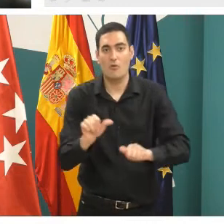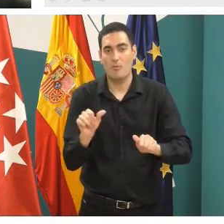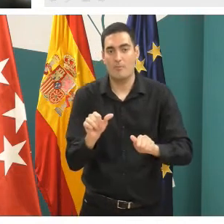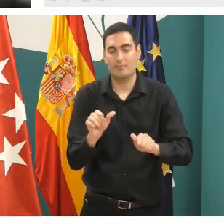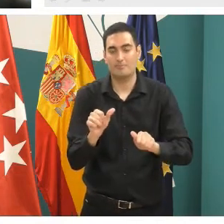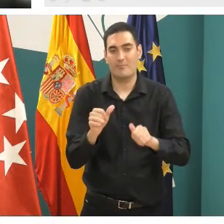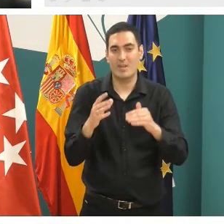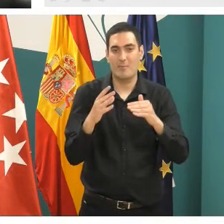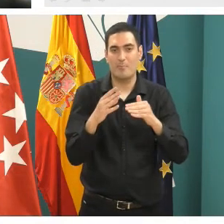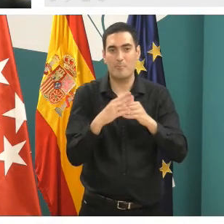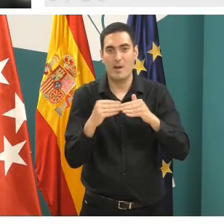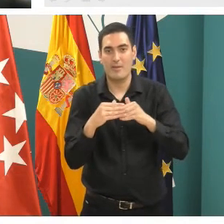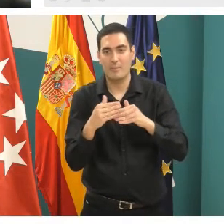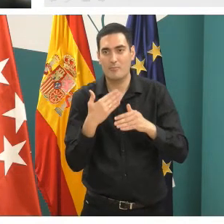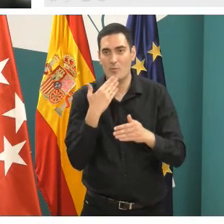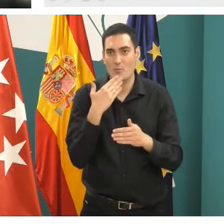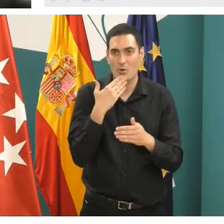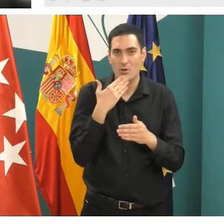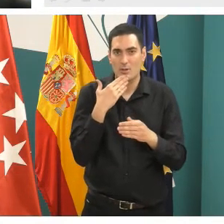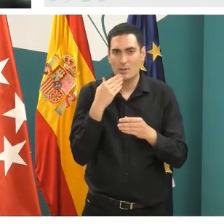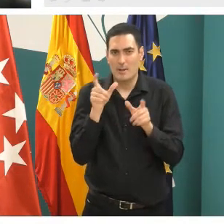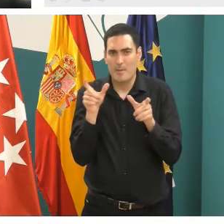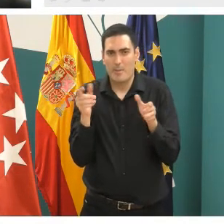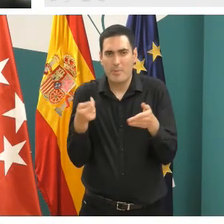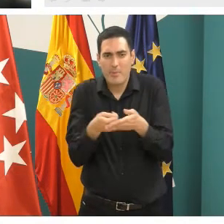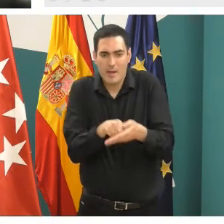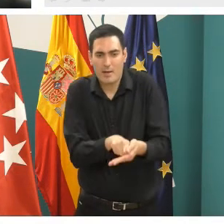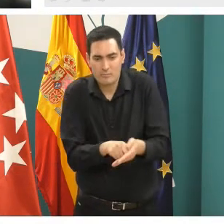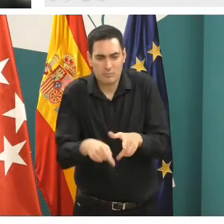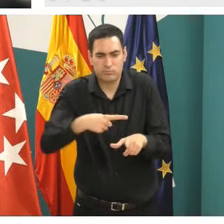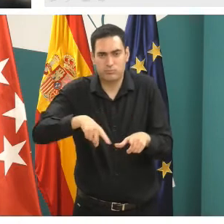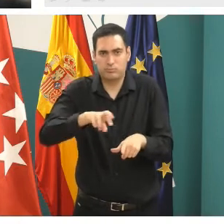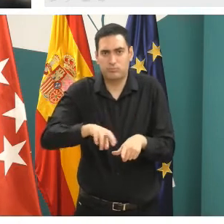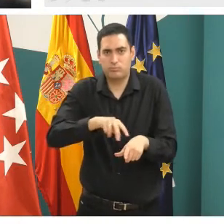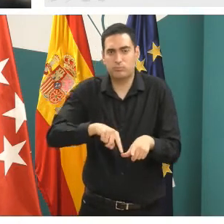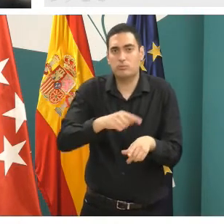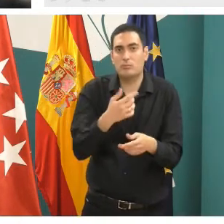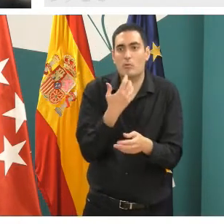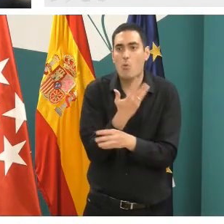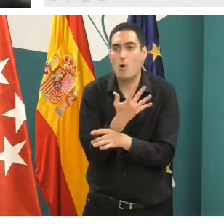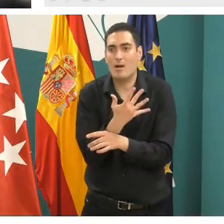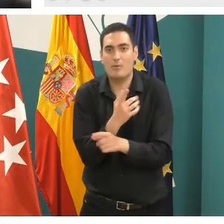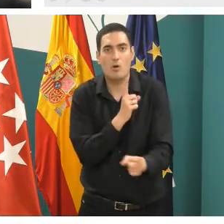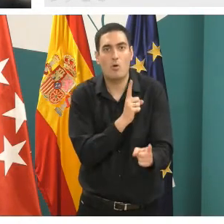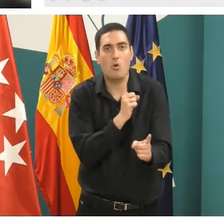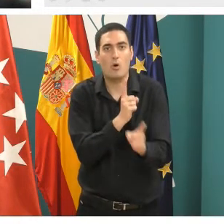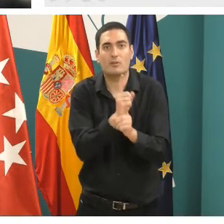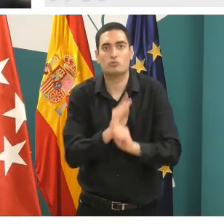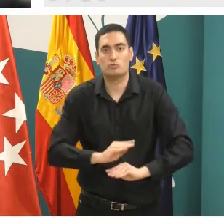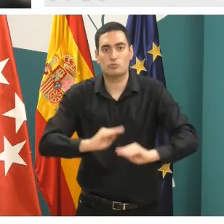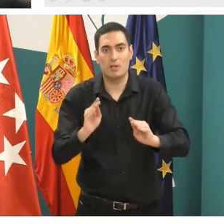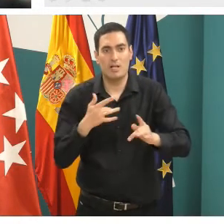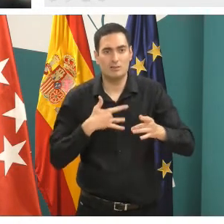al paciente en una especie de círculo vicioso. Las cosas van jugando en su contra, aumentan